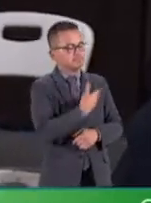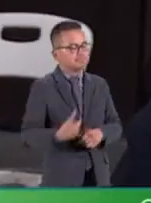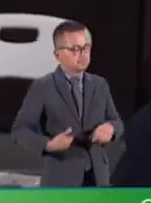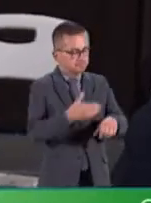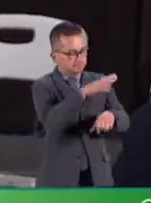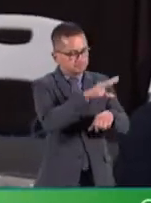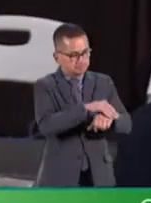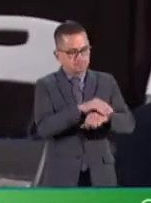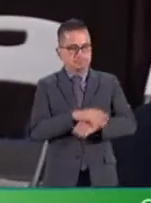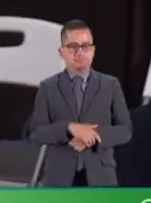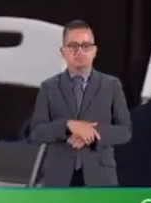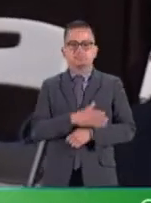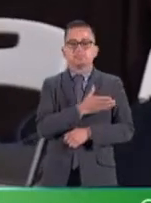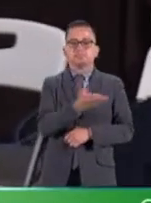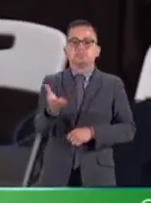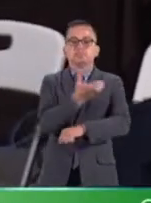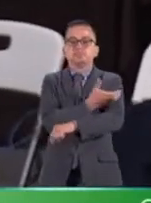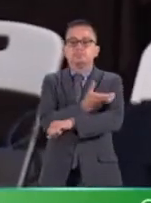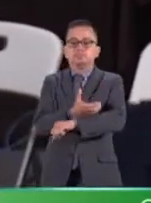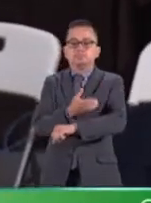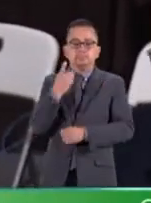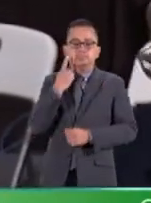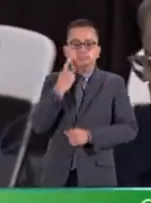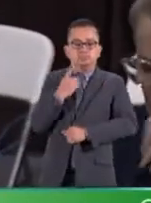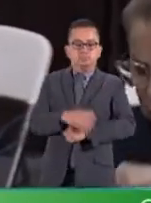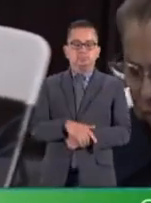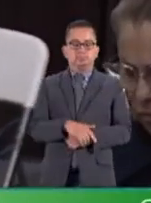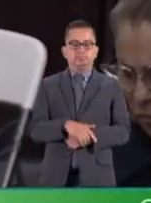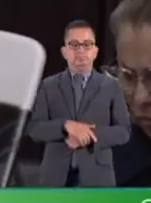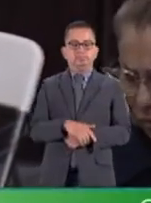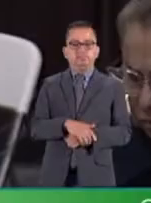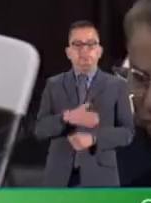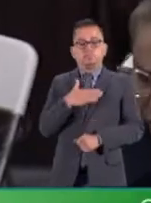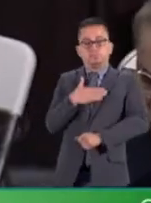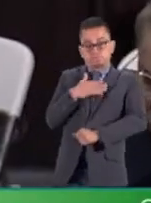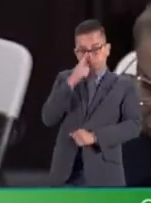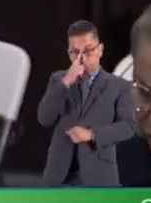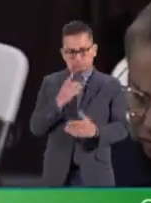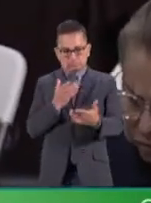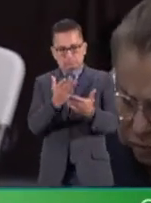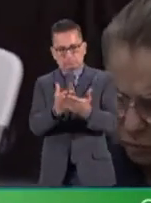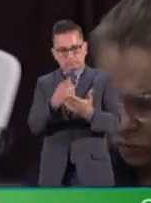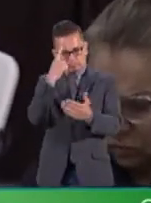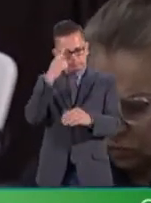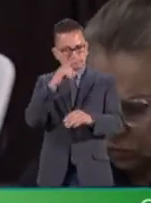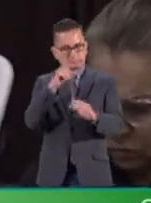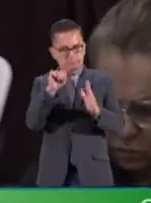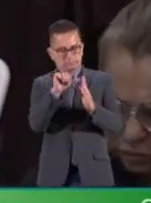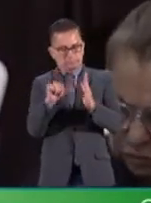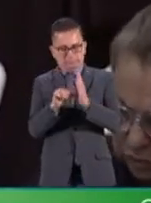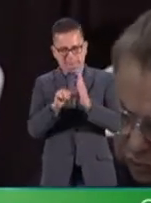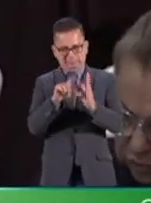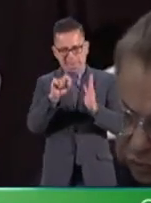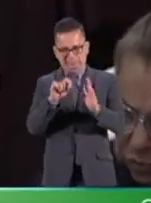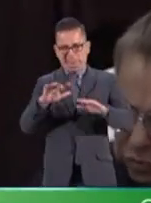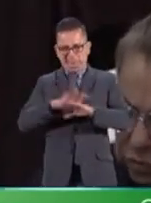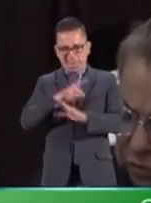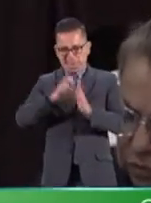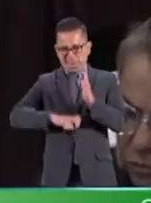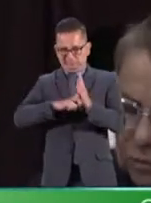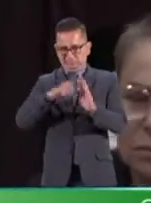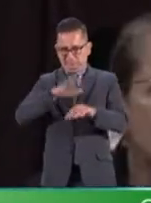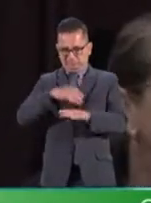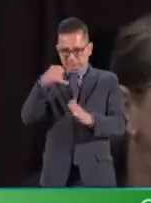diputados, presento una reserva al artículo 20, porque quienes propusieron esta figura, que ha sido muy controvertida, de jueces